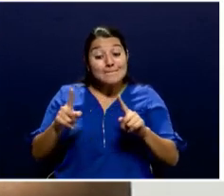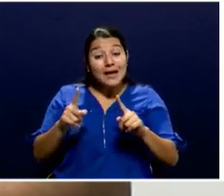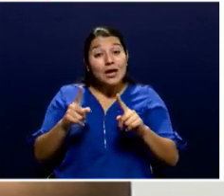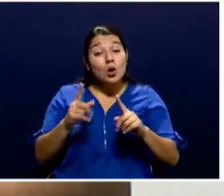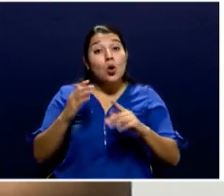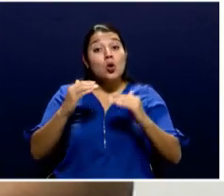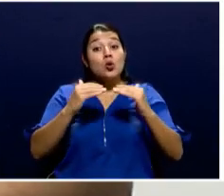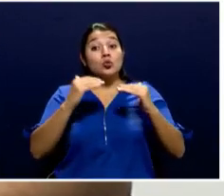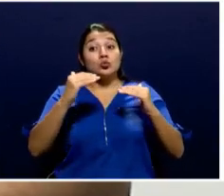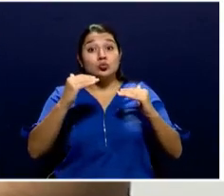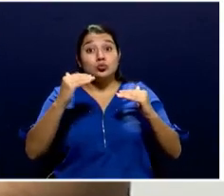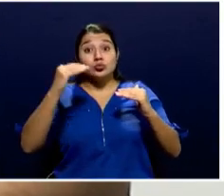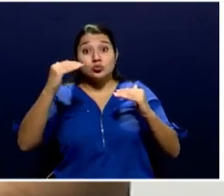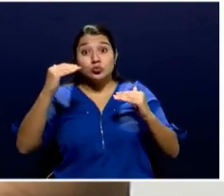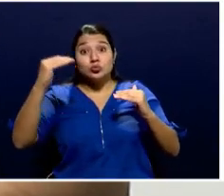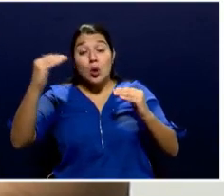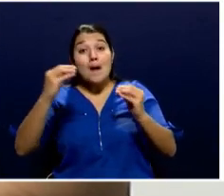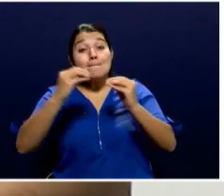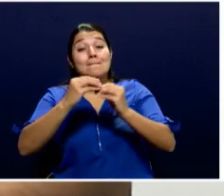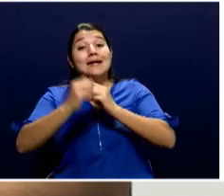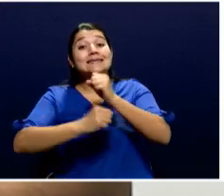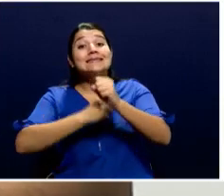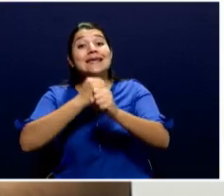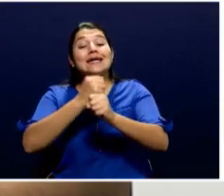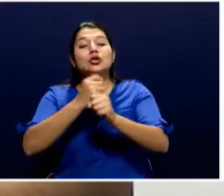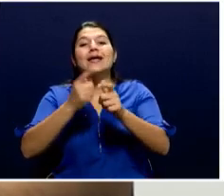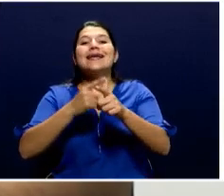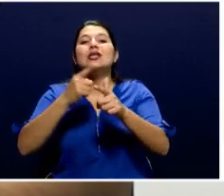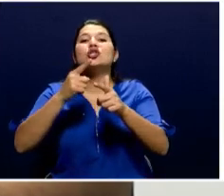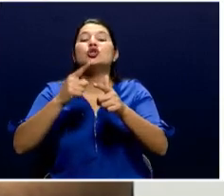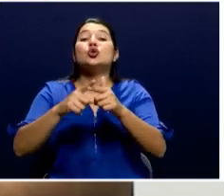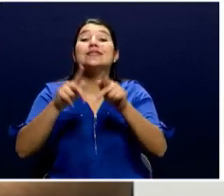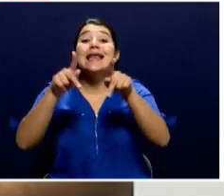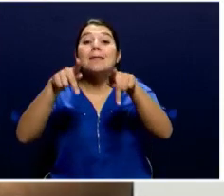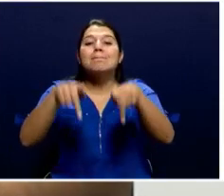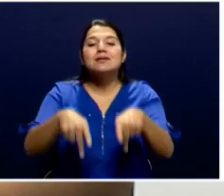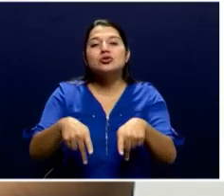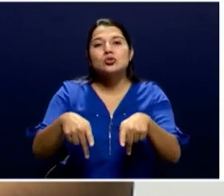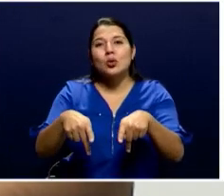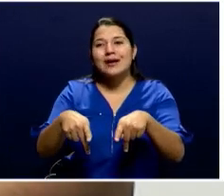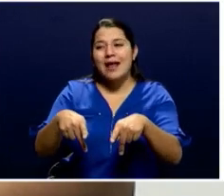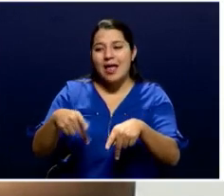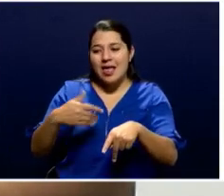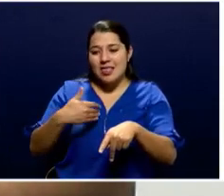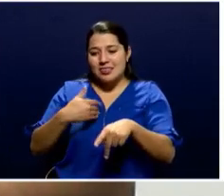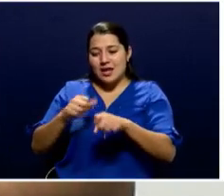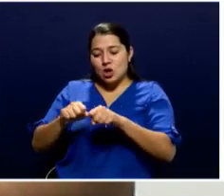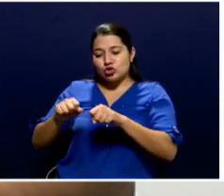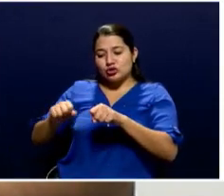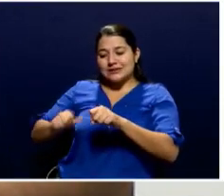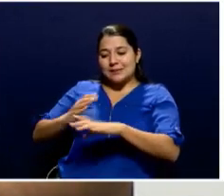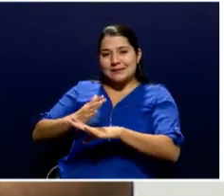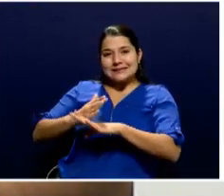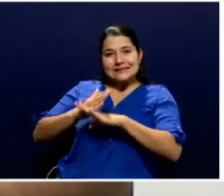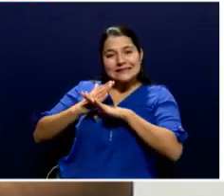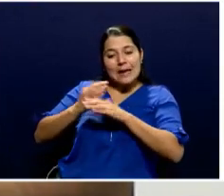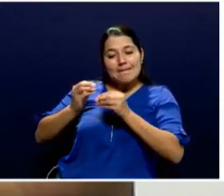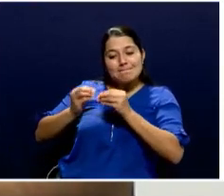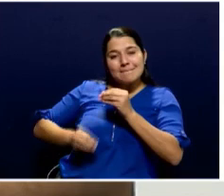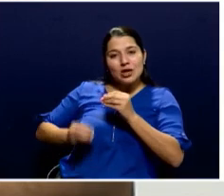el estrato etario, la gente va a responder de una forma más fuerte, tal vez un poco